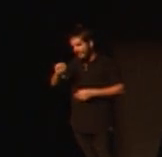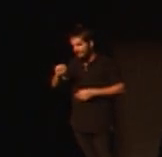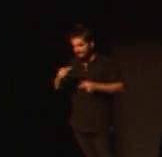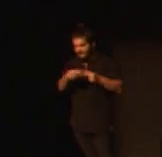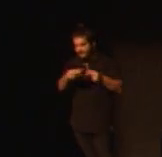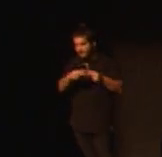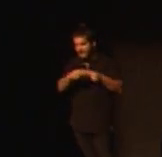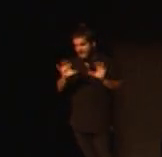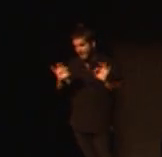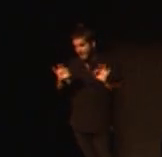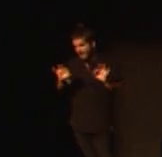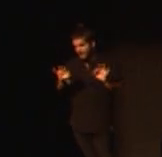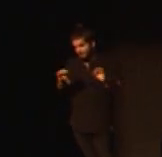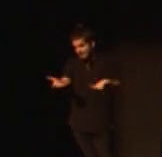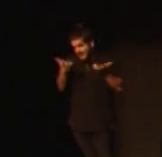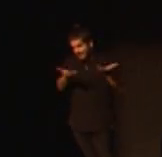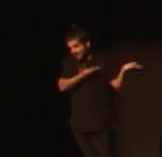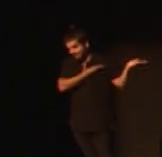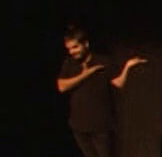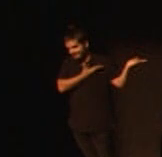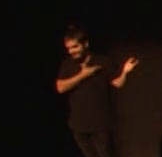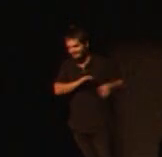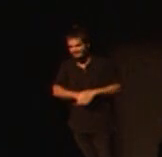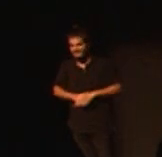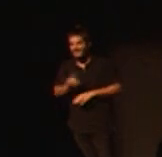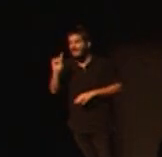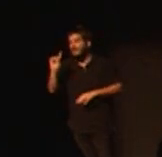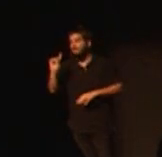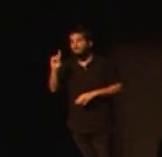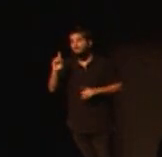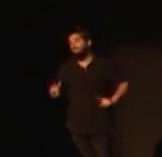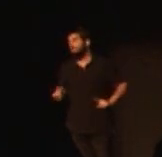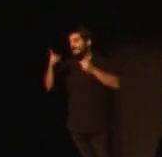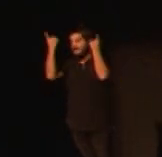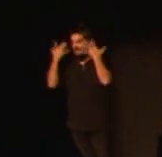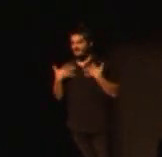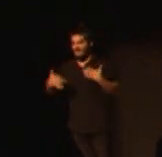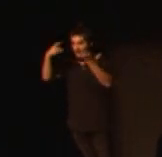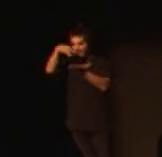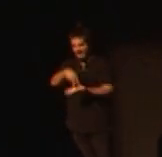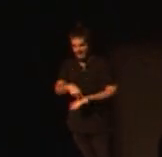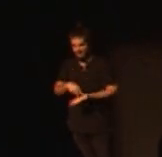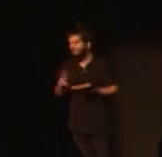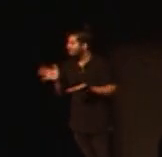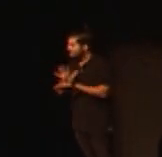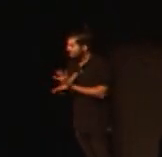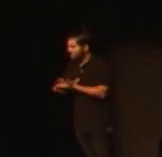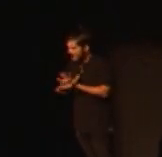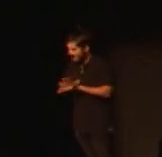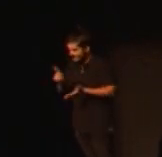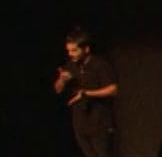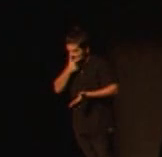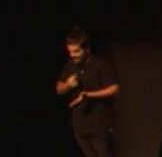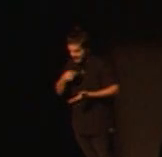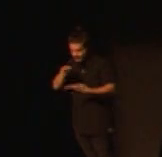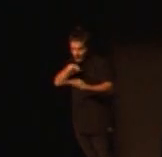hombre, me ha tocado. Sí. ¿Es la primera vez en un escenario, Débora? Sí. Bueno, tú tranquila, porque mira, esto es muy sencillo. Te vamos a pedir que nos ayudes, que